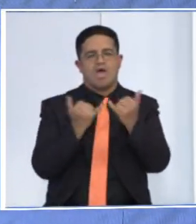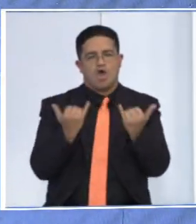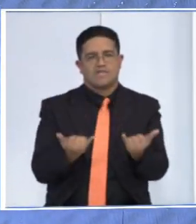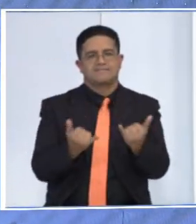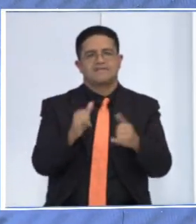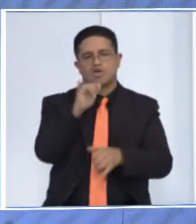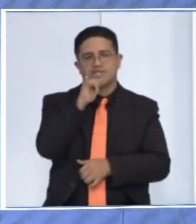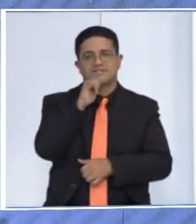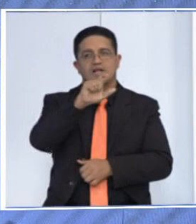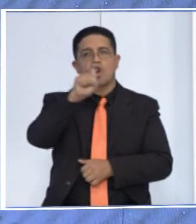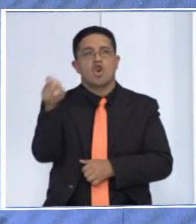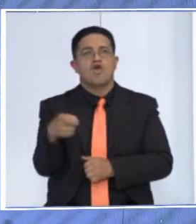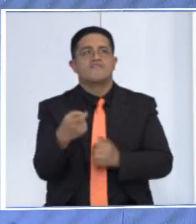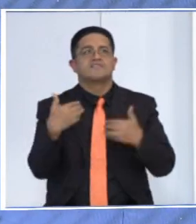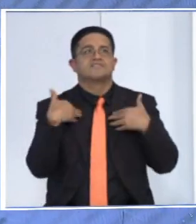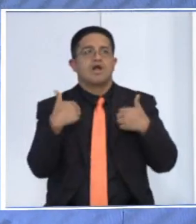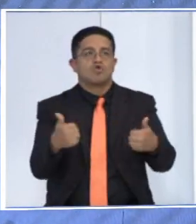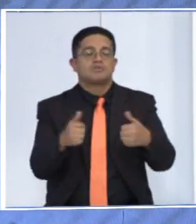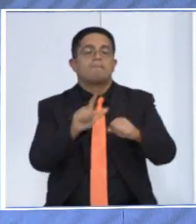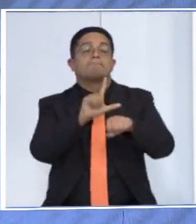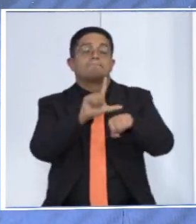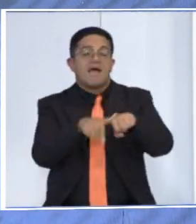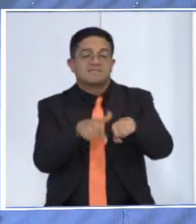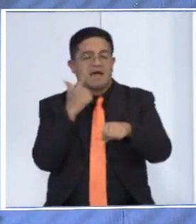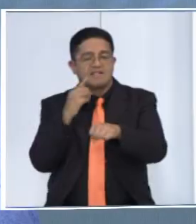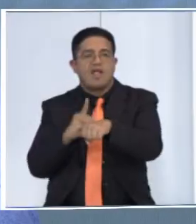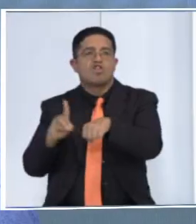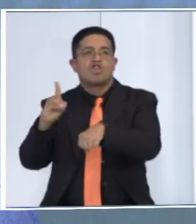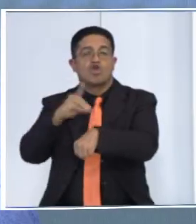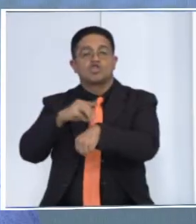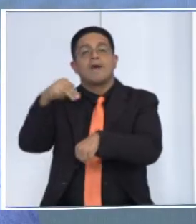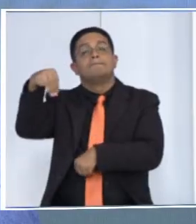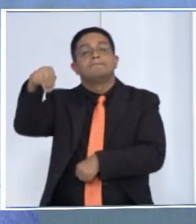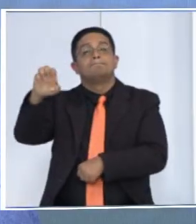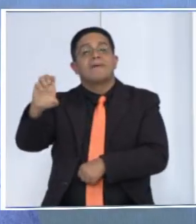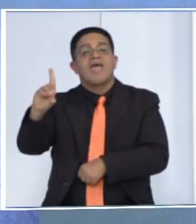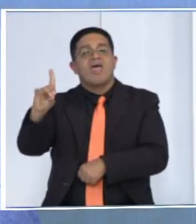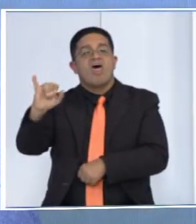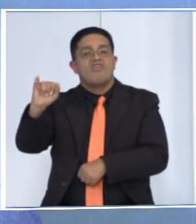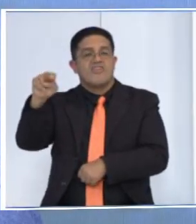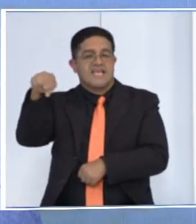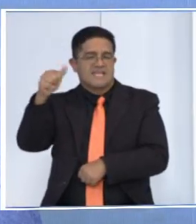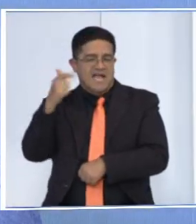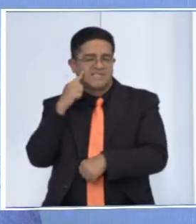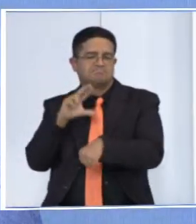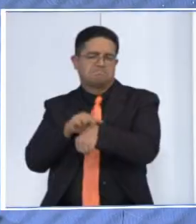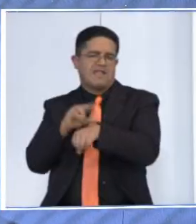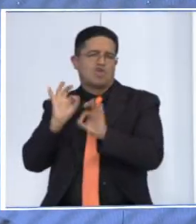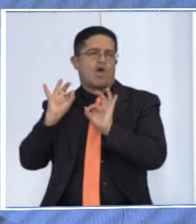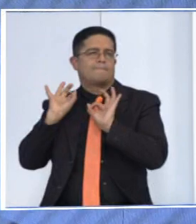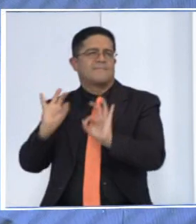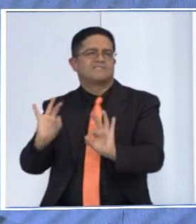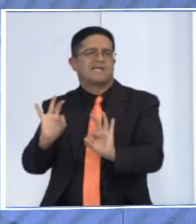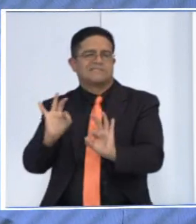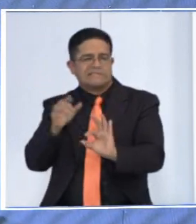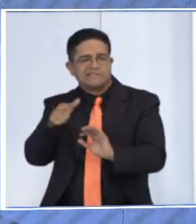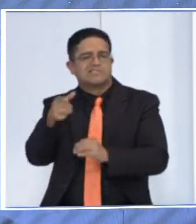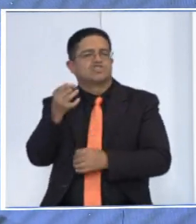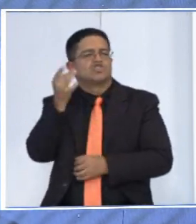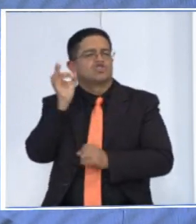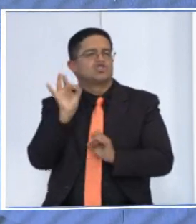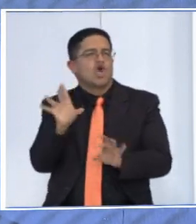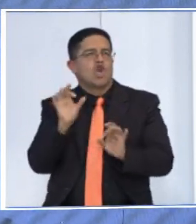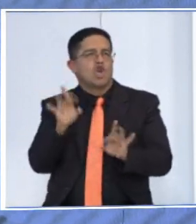noticias globovisión absoluta en la próxima parte doctor Joel Medina nos estará acompañando médico anestesiólogo y especialista en dolor